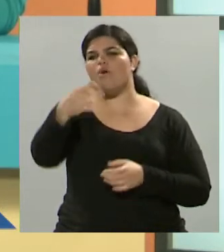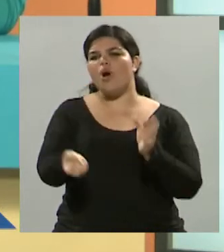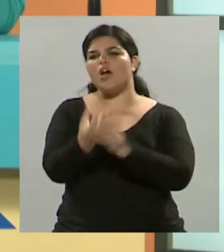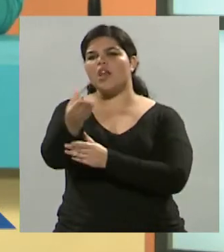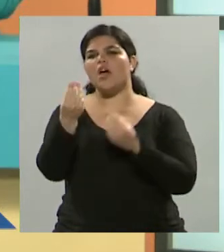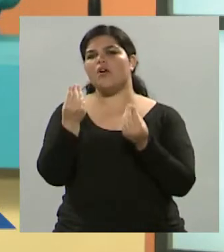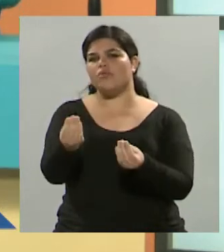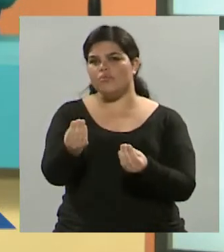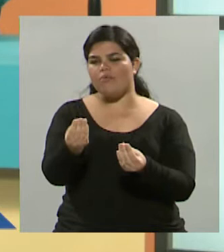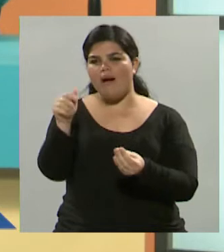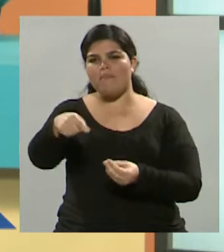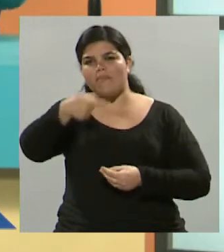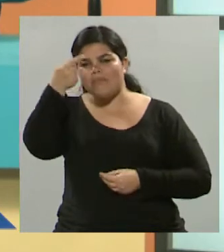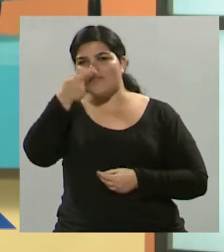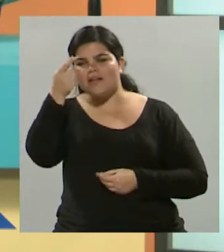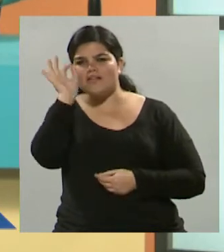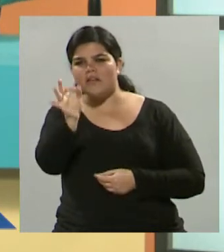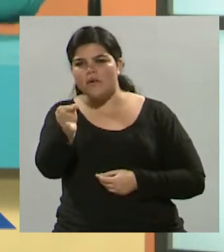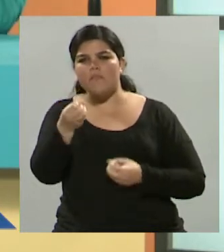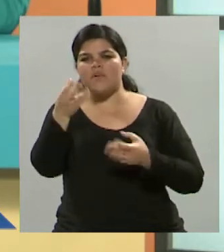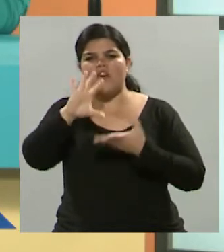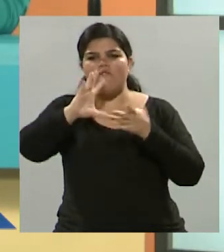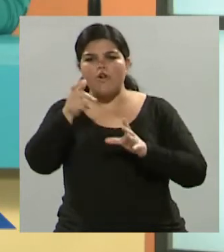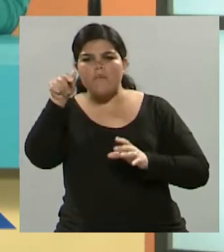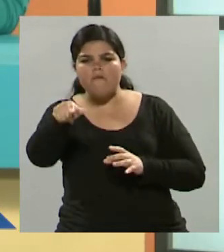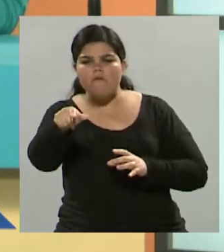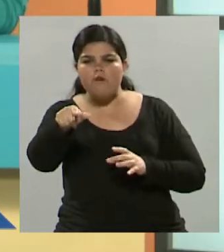creando. Me interesa saber por qué tu manera de mirar el mundo es